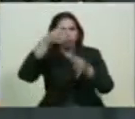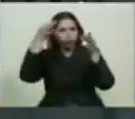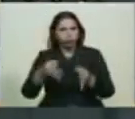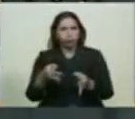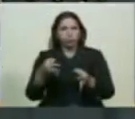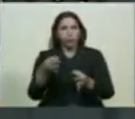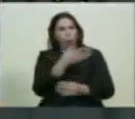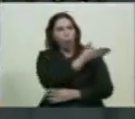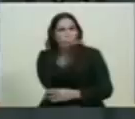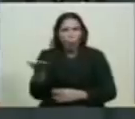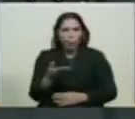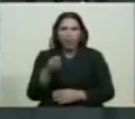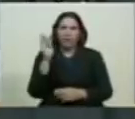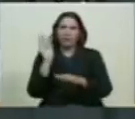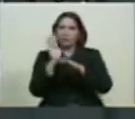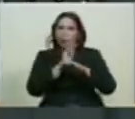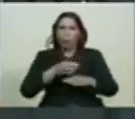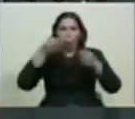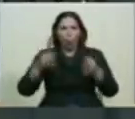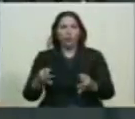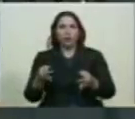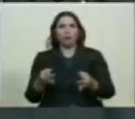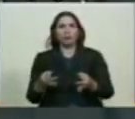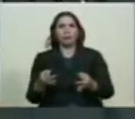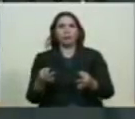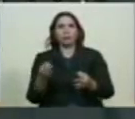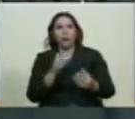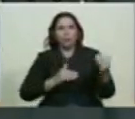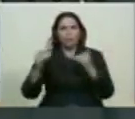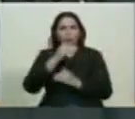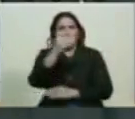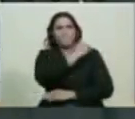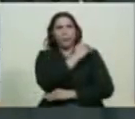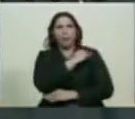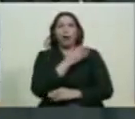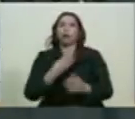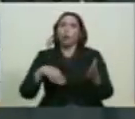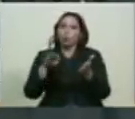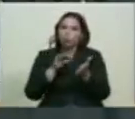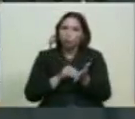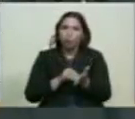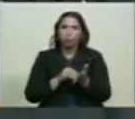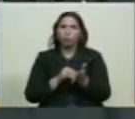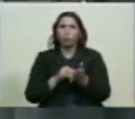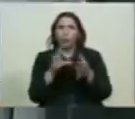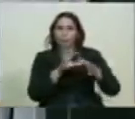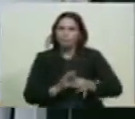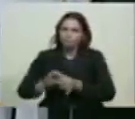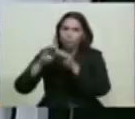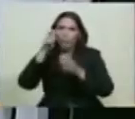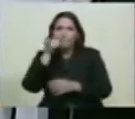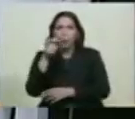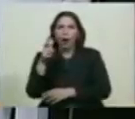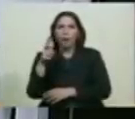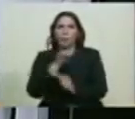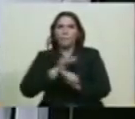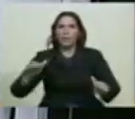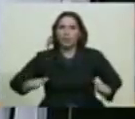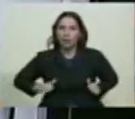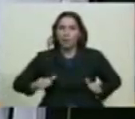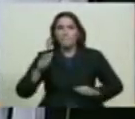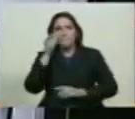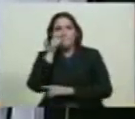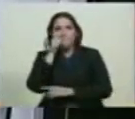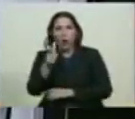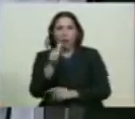almirantes, generales, oficiales, que una vez más la Unión Cívico-Militar del Pueblo y la